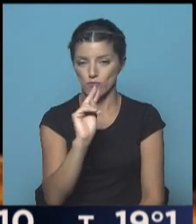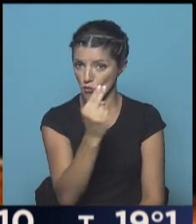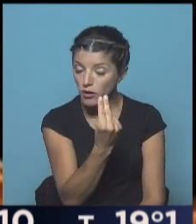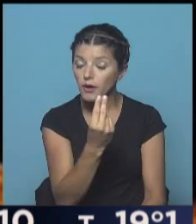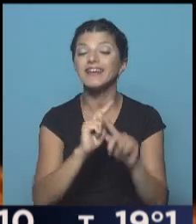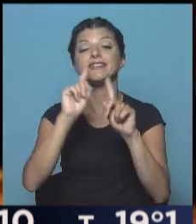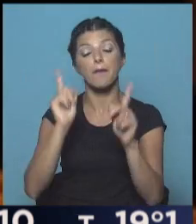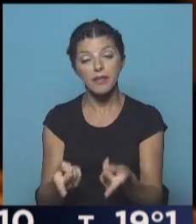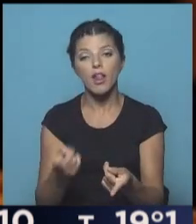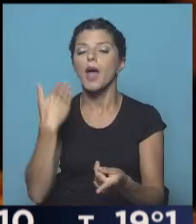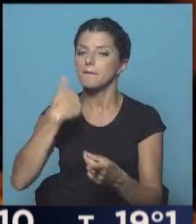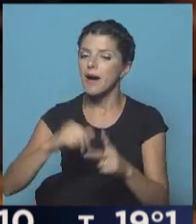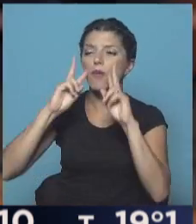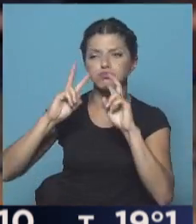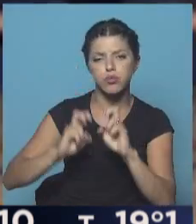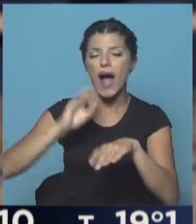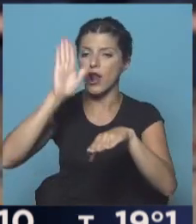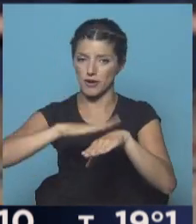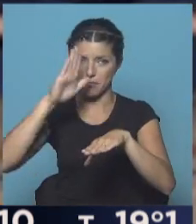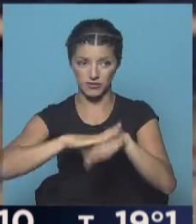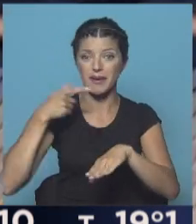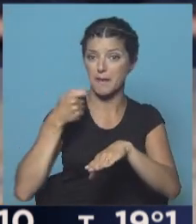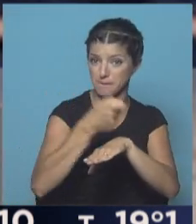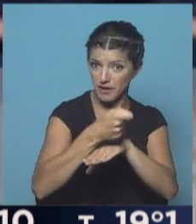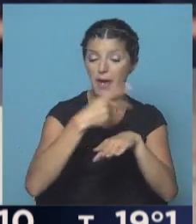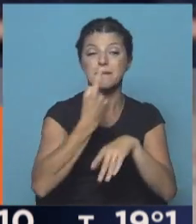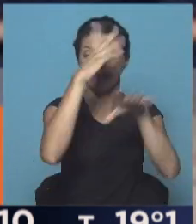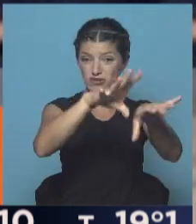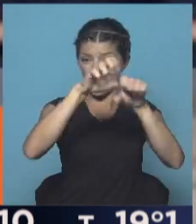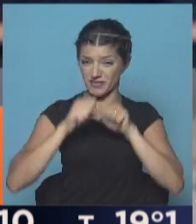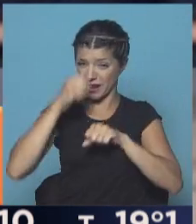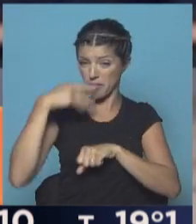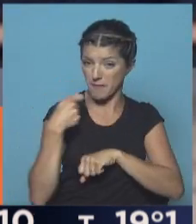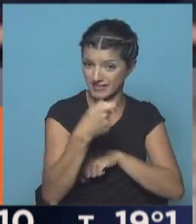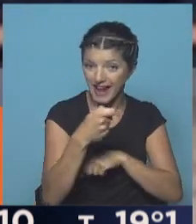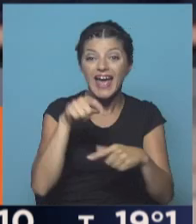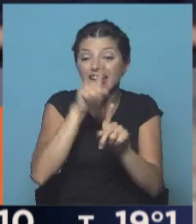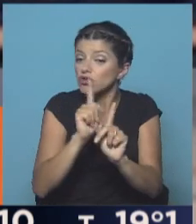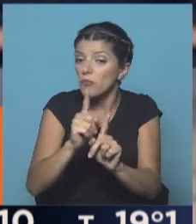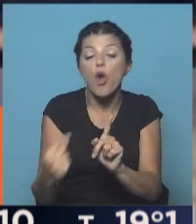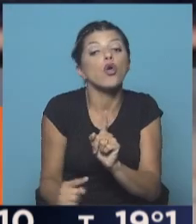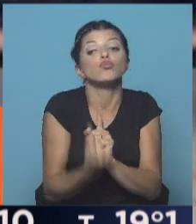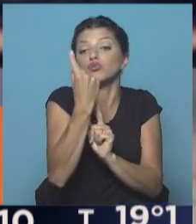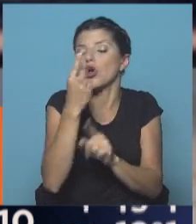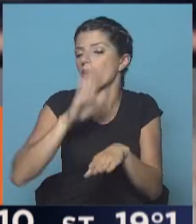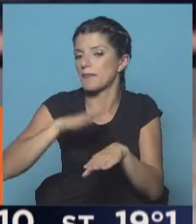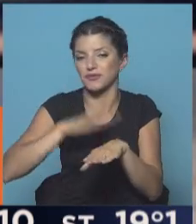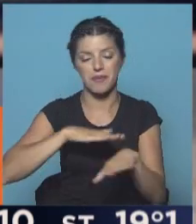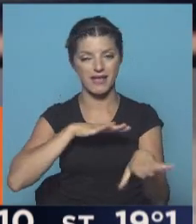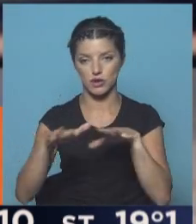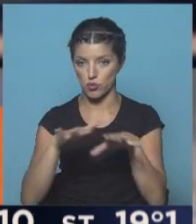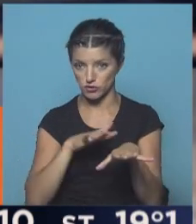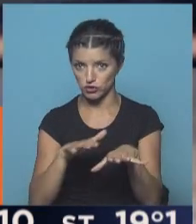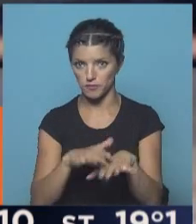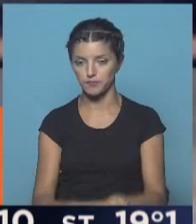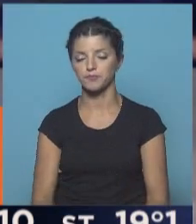a individualizar y capturar a los autores materiales del hecho, que son los únicos responsables de lo acontecido y también